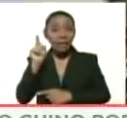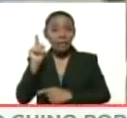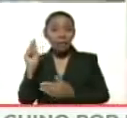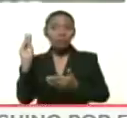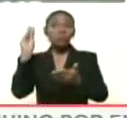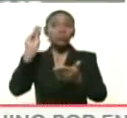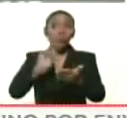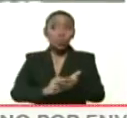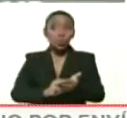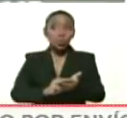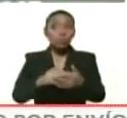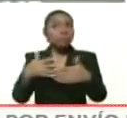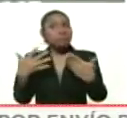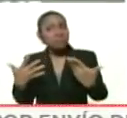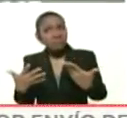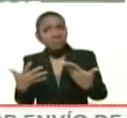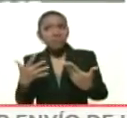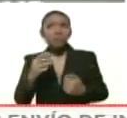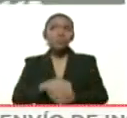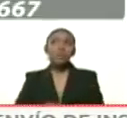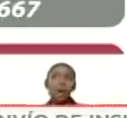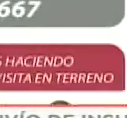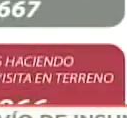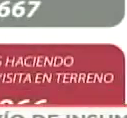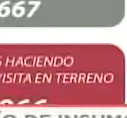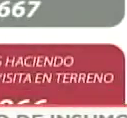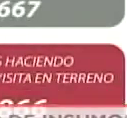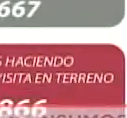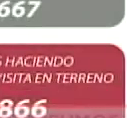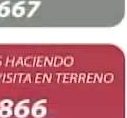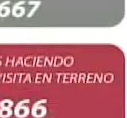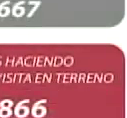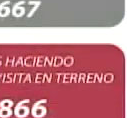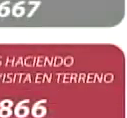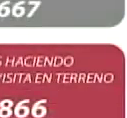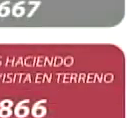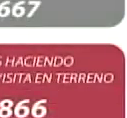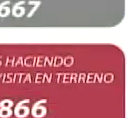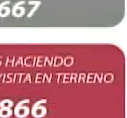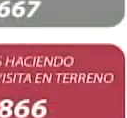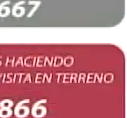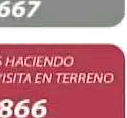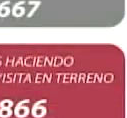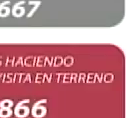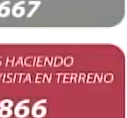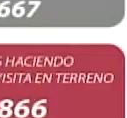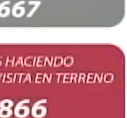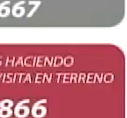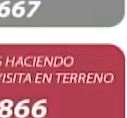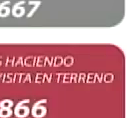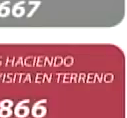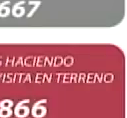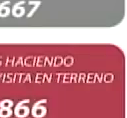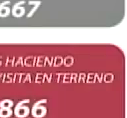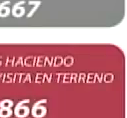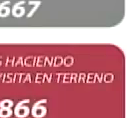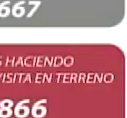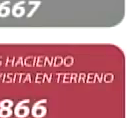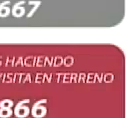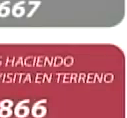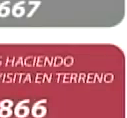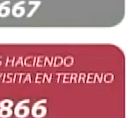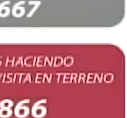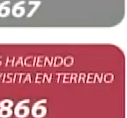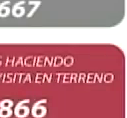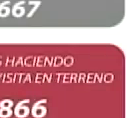establece que qué pacientes tienen al menos dos síntomas de sugestivos de infección por